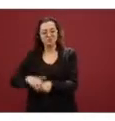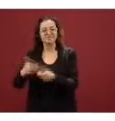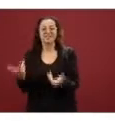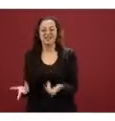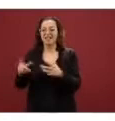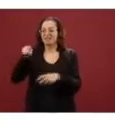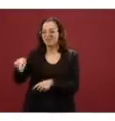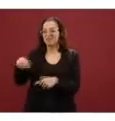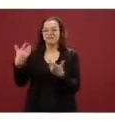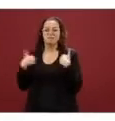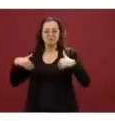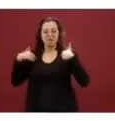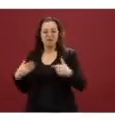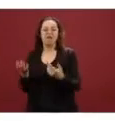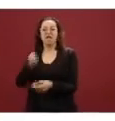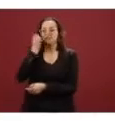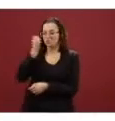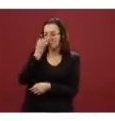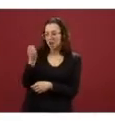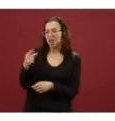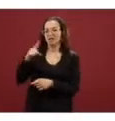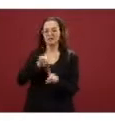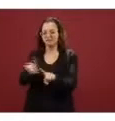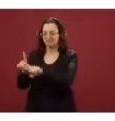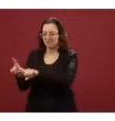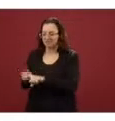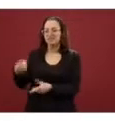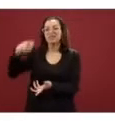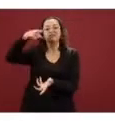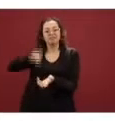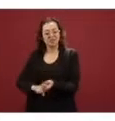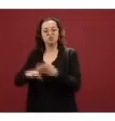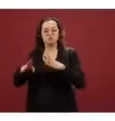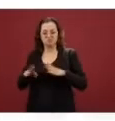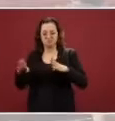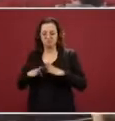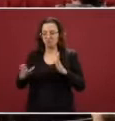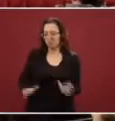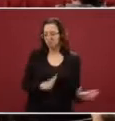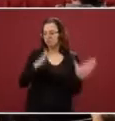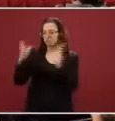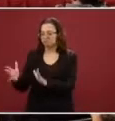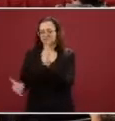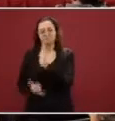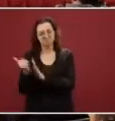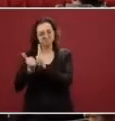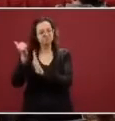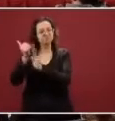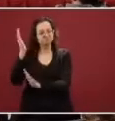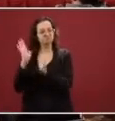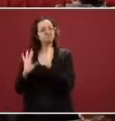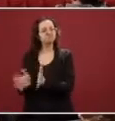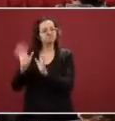un conjunto educativo para todos los planteles estatales que se encuentran dentro del campo militar en un campus educativo. La siguiente, por favor.